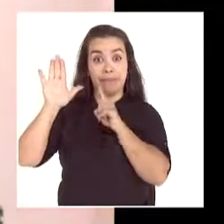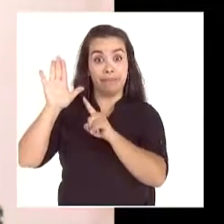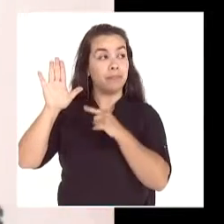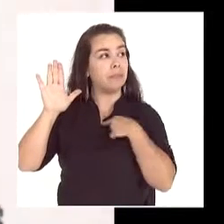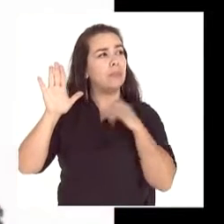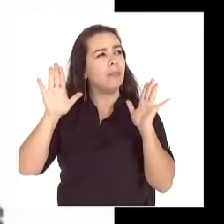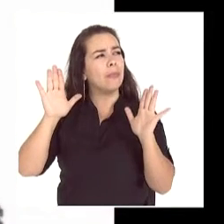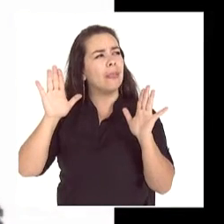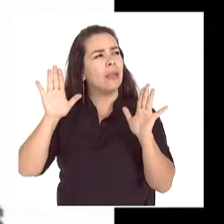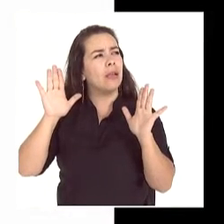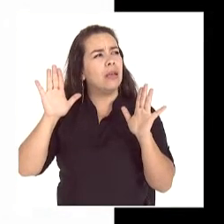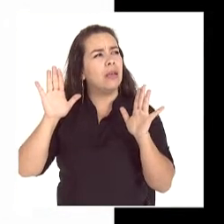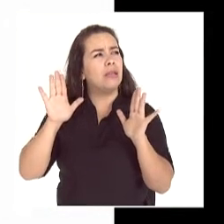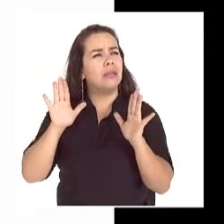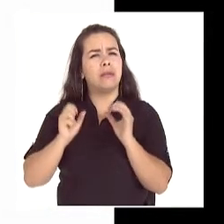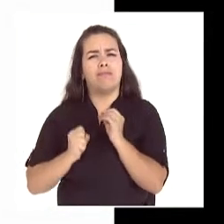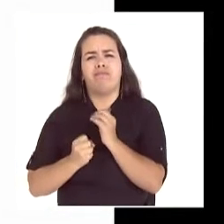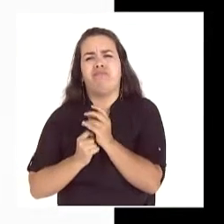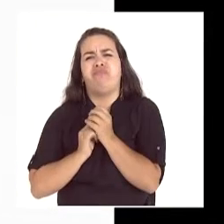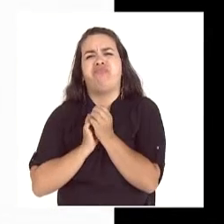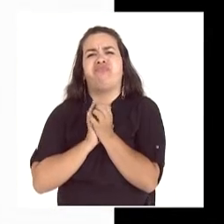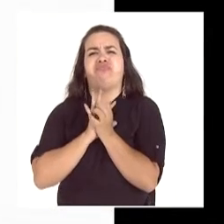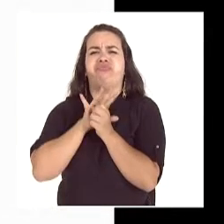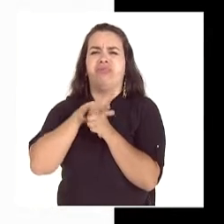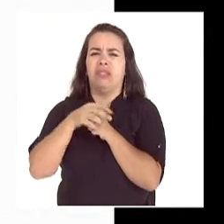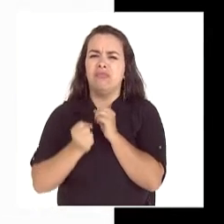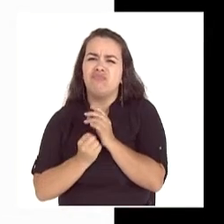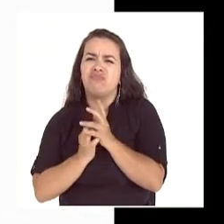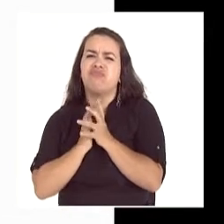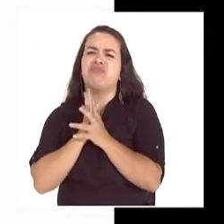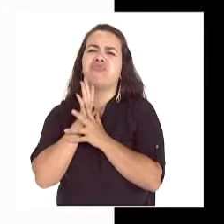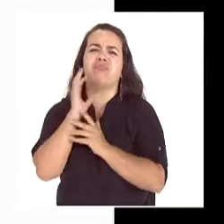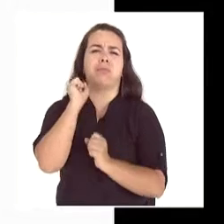paso de la sangre a través de una arteria